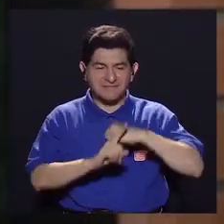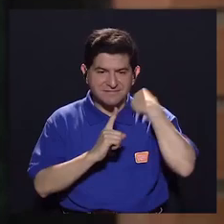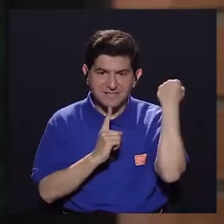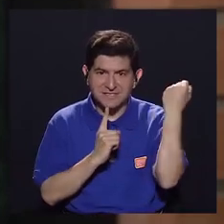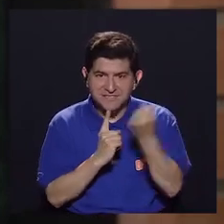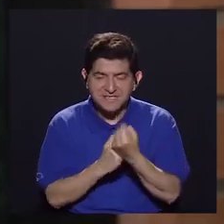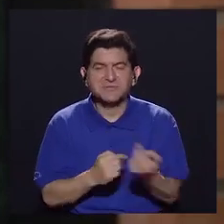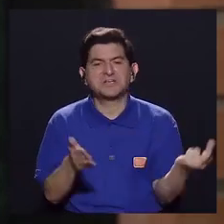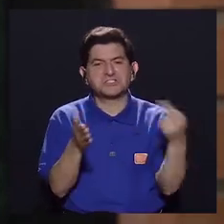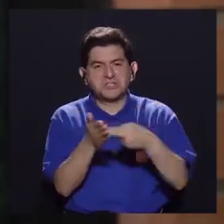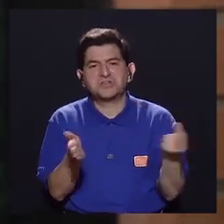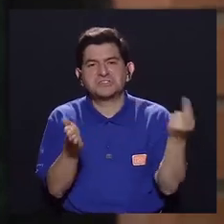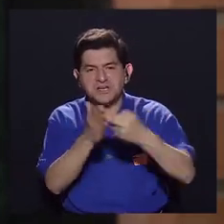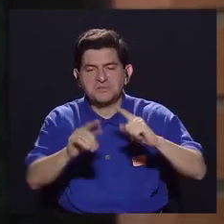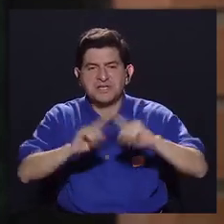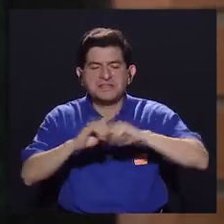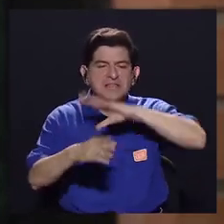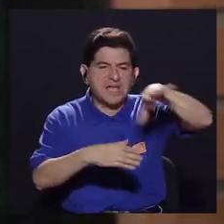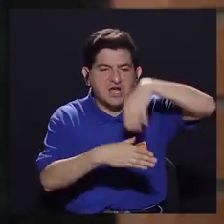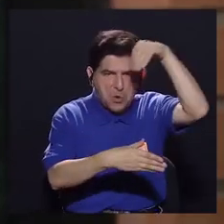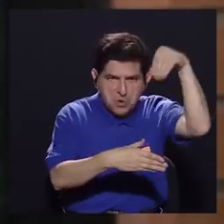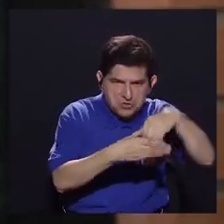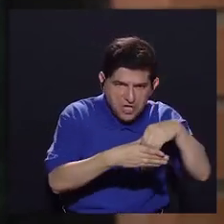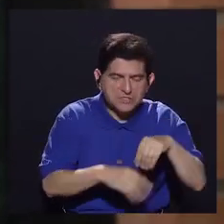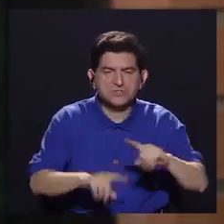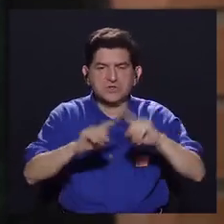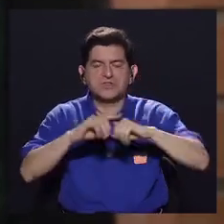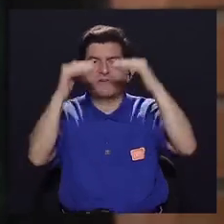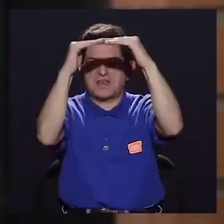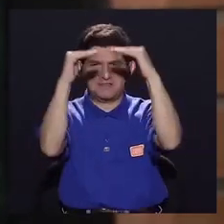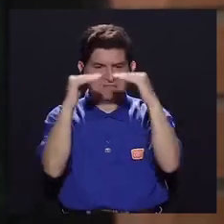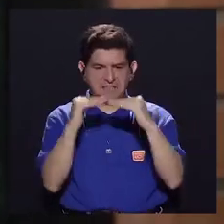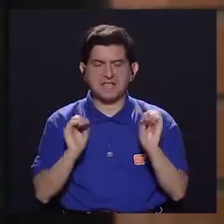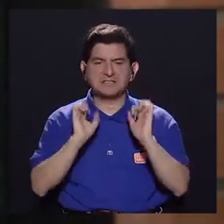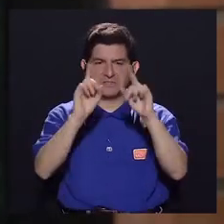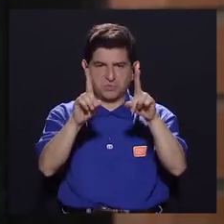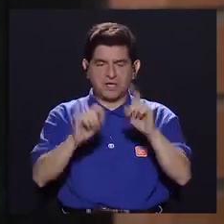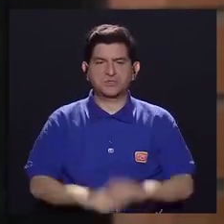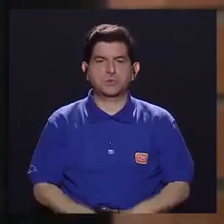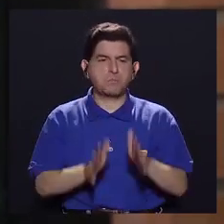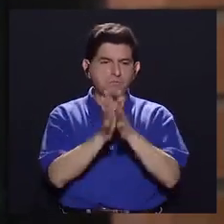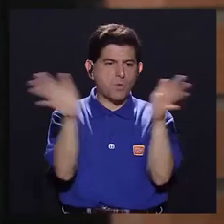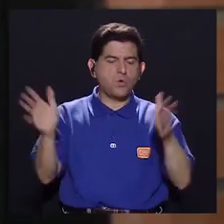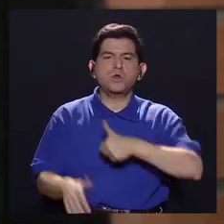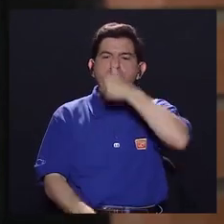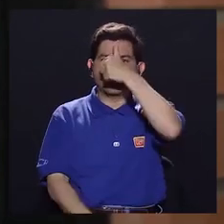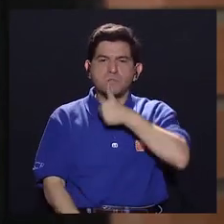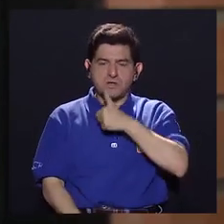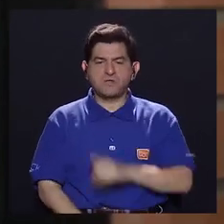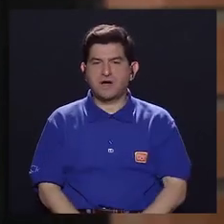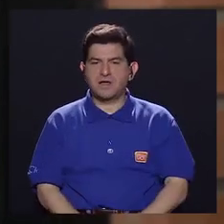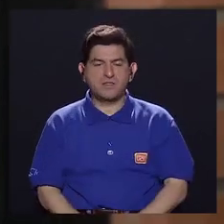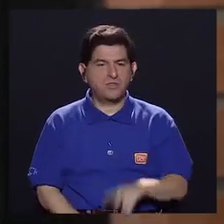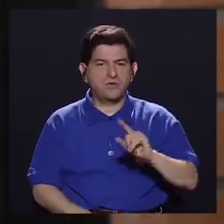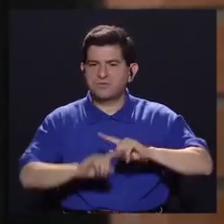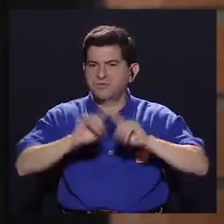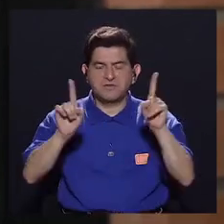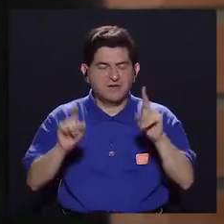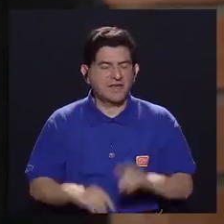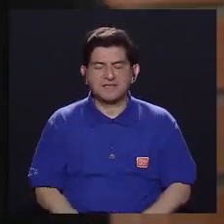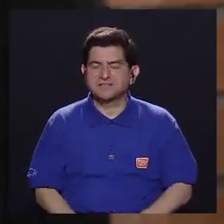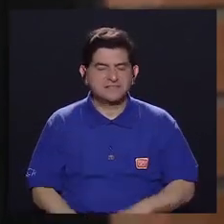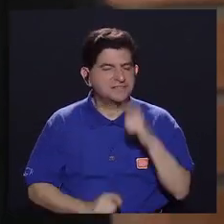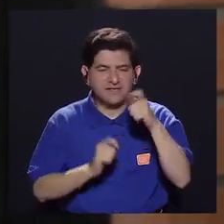una situación que se repite en distintos contextos, en distintos niveles educativos, públicos, privados. Parece que no tiene